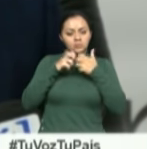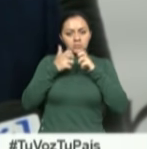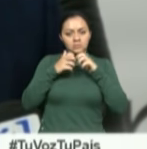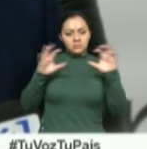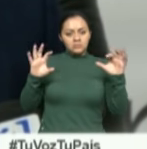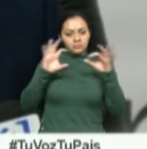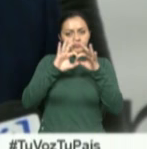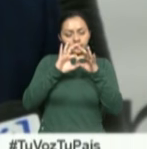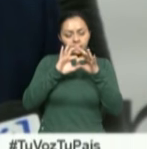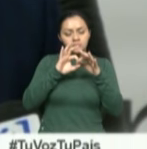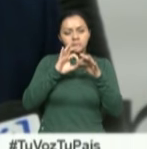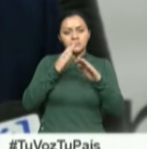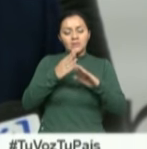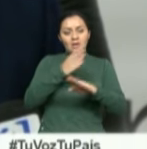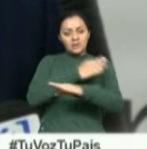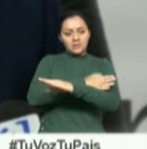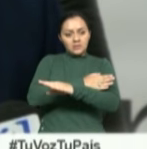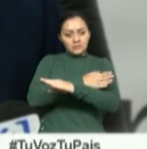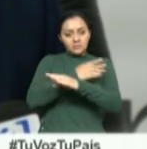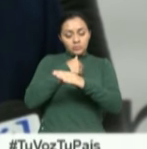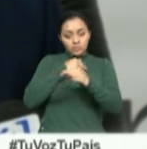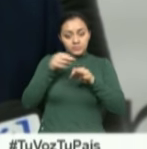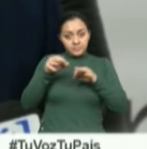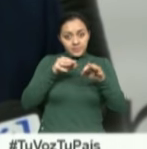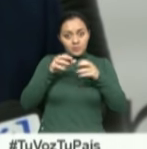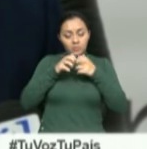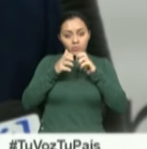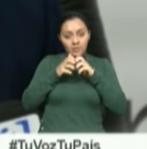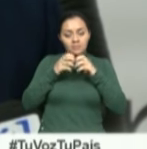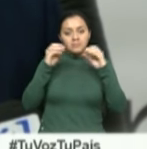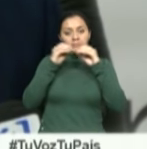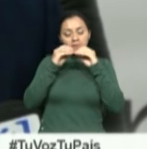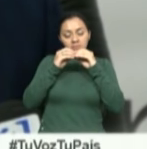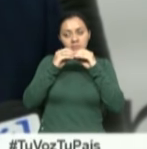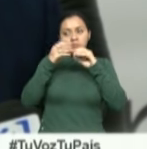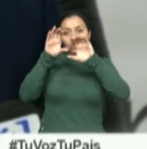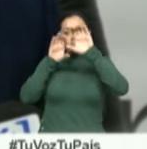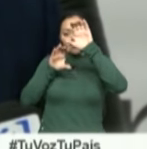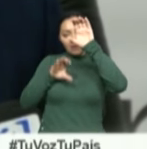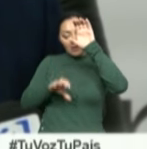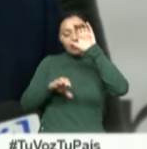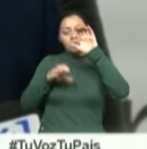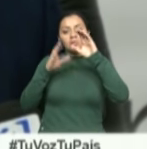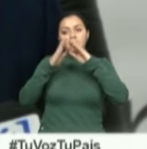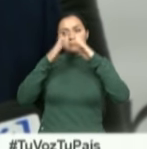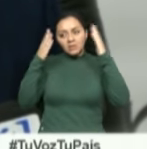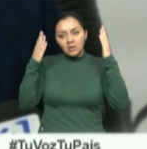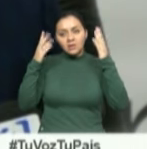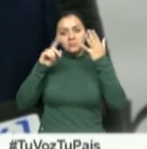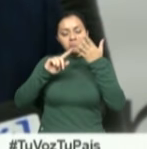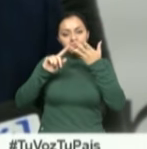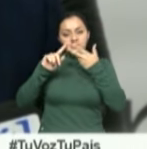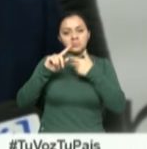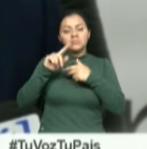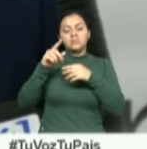los hechos antes referidos y los comentarios, opiniones y editoriales de la Corporación Acción